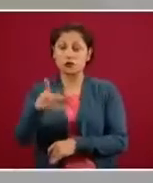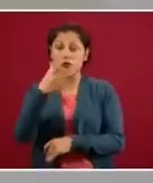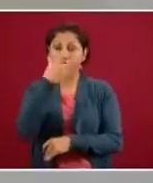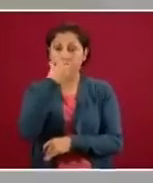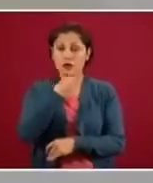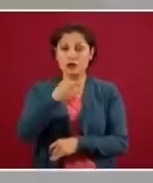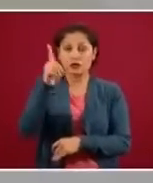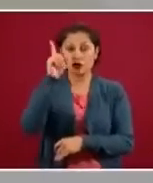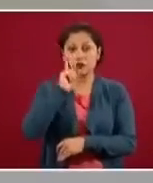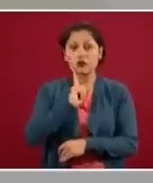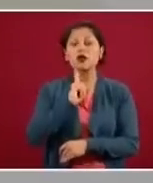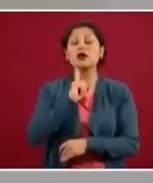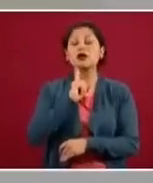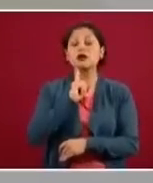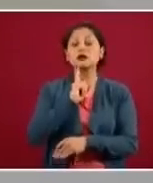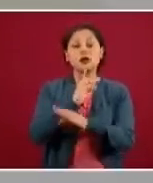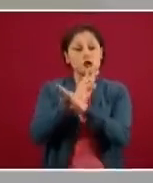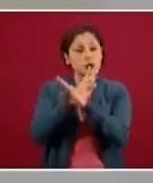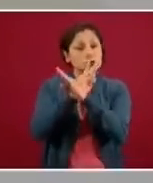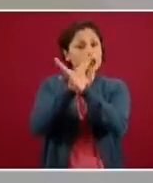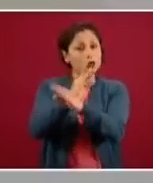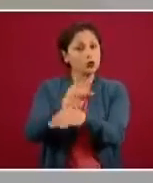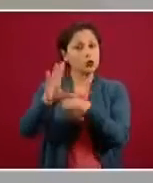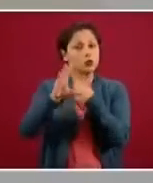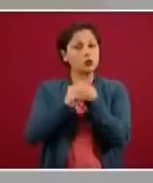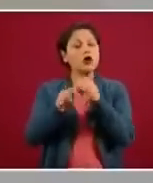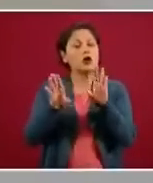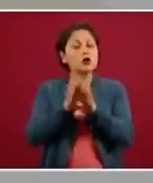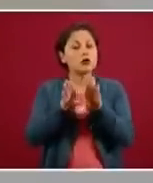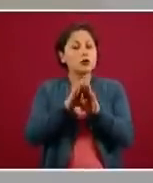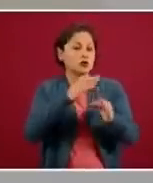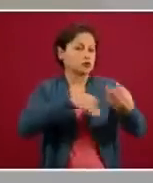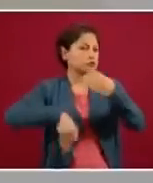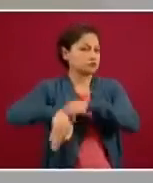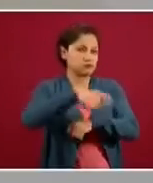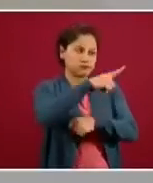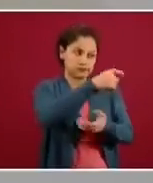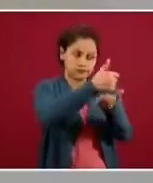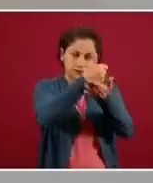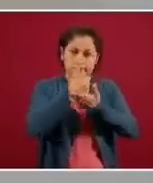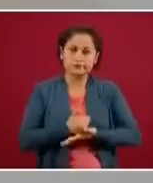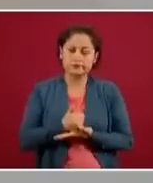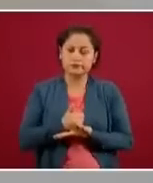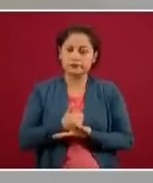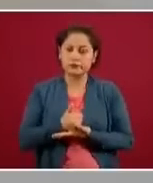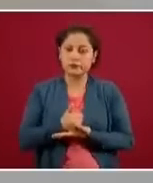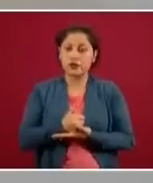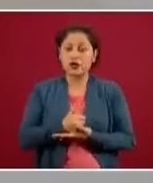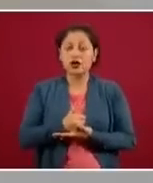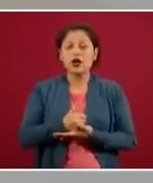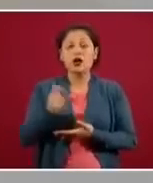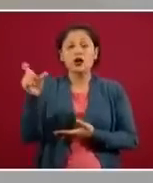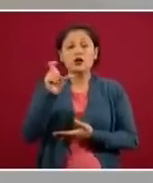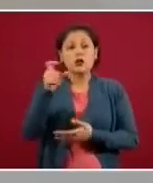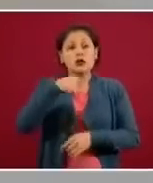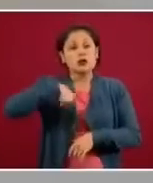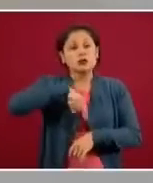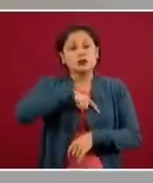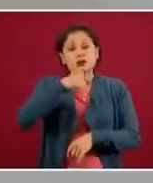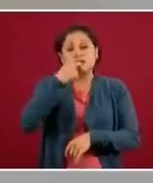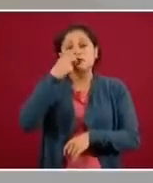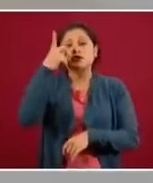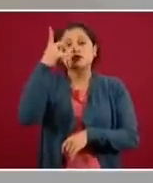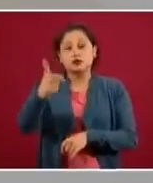ustedes. Y dependemos también de la población. Cuando la población decimos quédate en casa, ese es un acto de